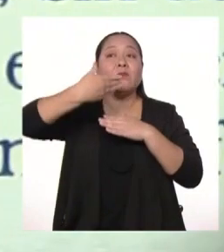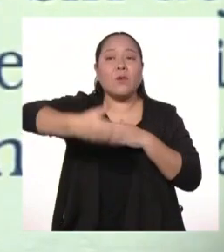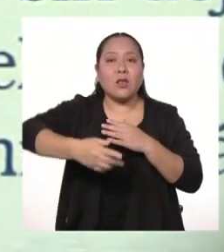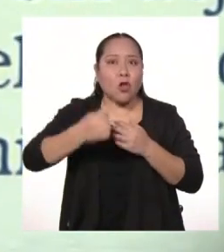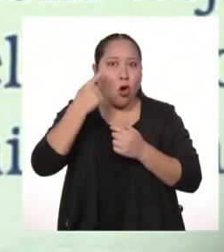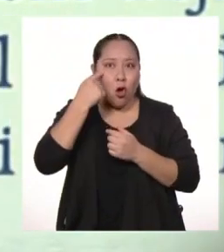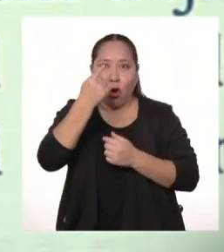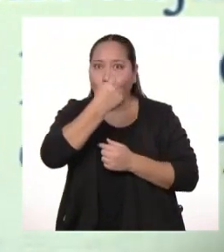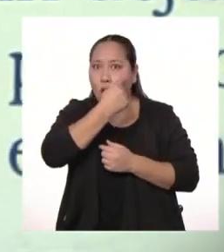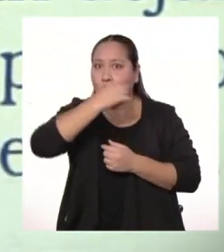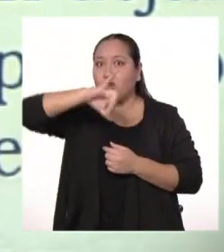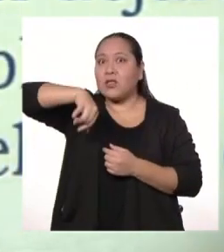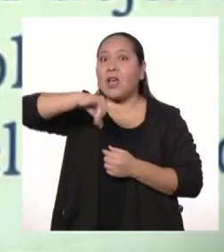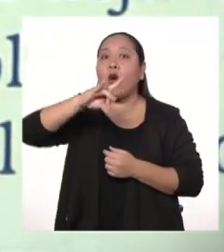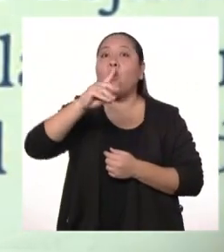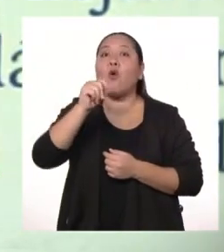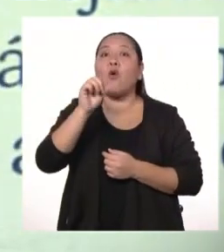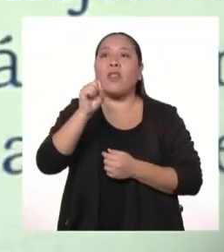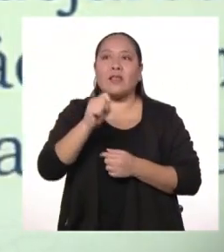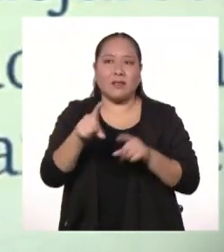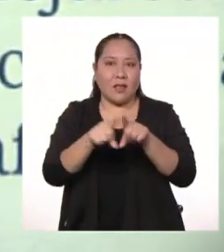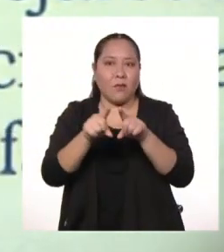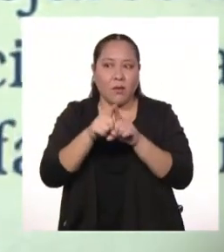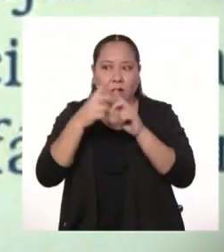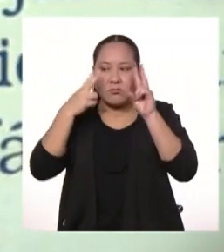en La Opinión Nacional.